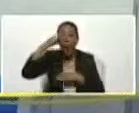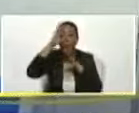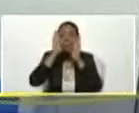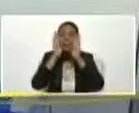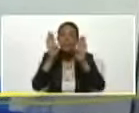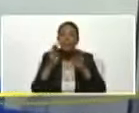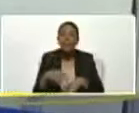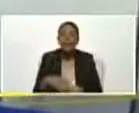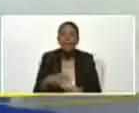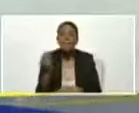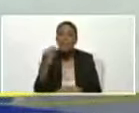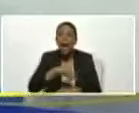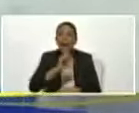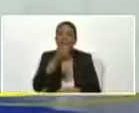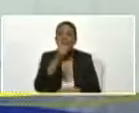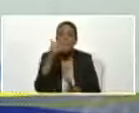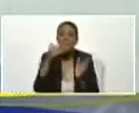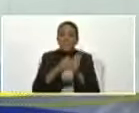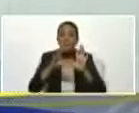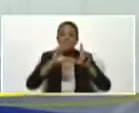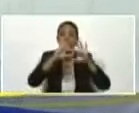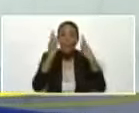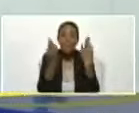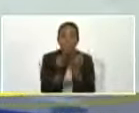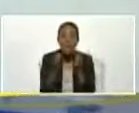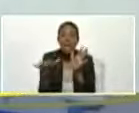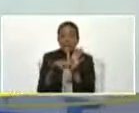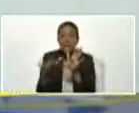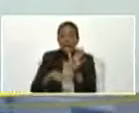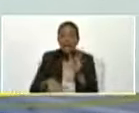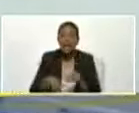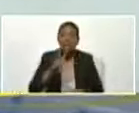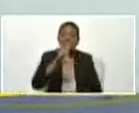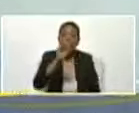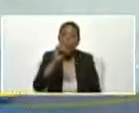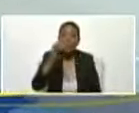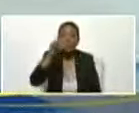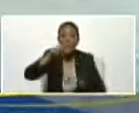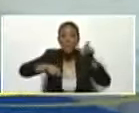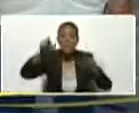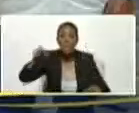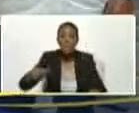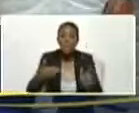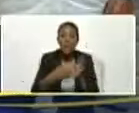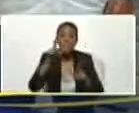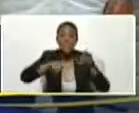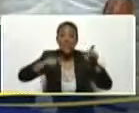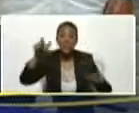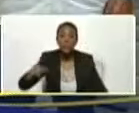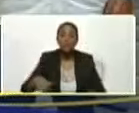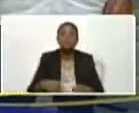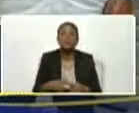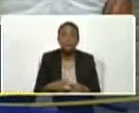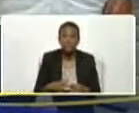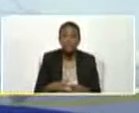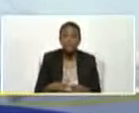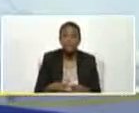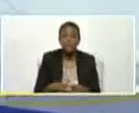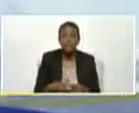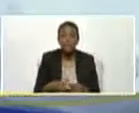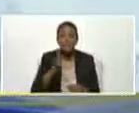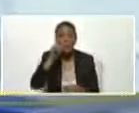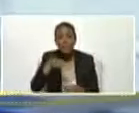atender más de 10,000 familias y aproximadamente más de 50,000 habitantes y